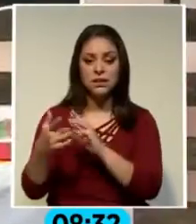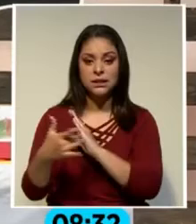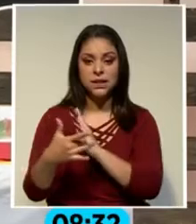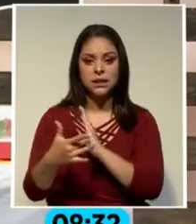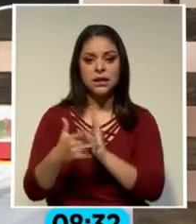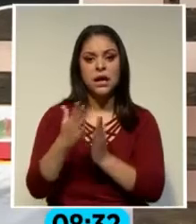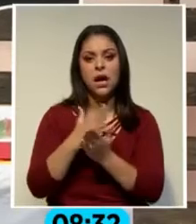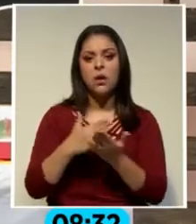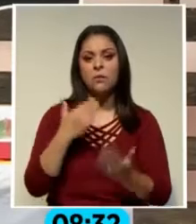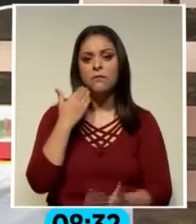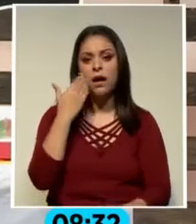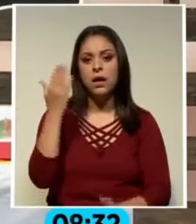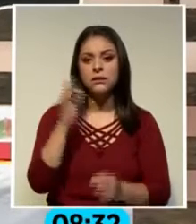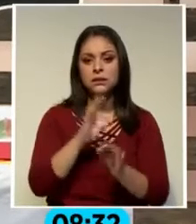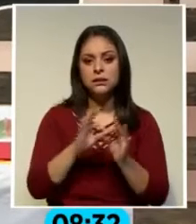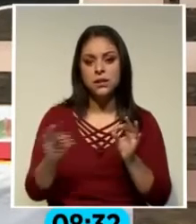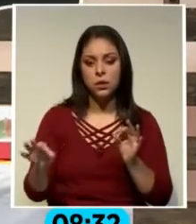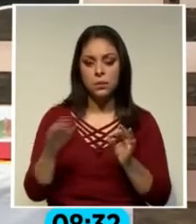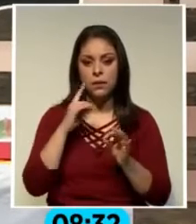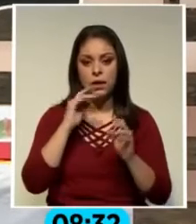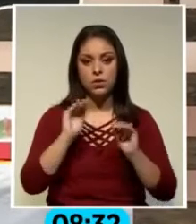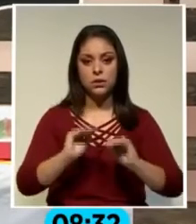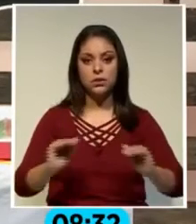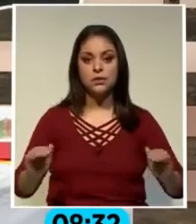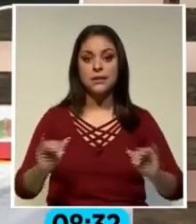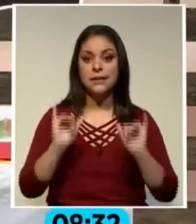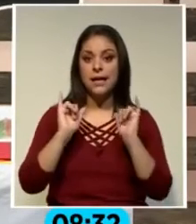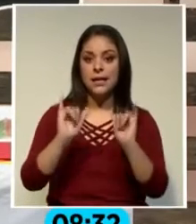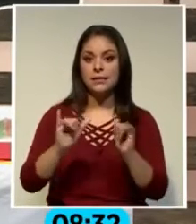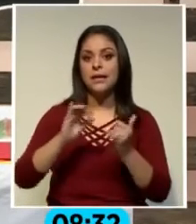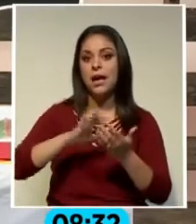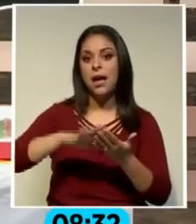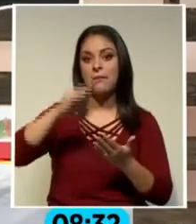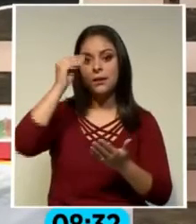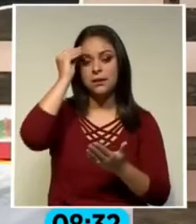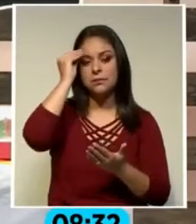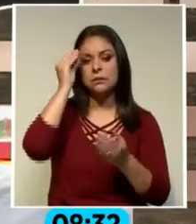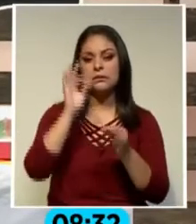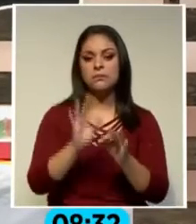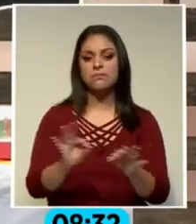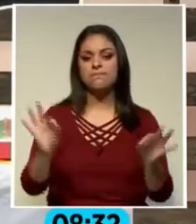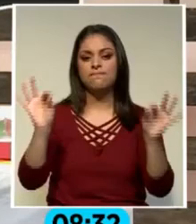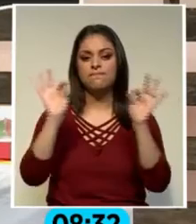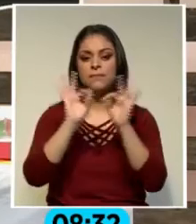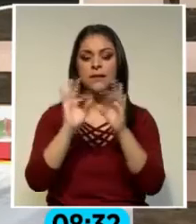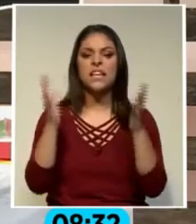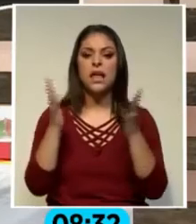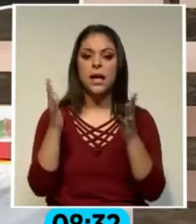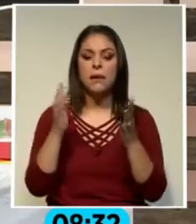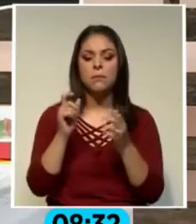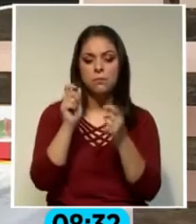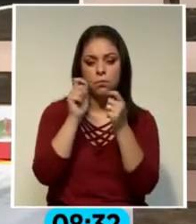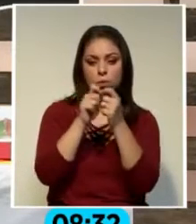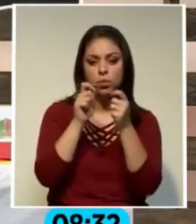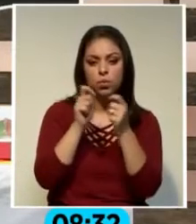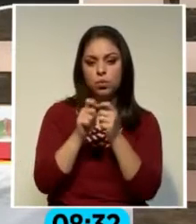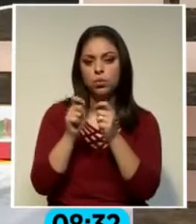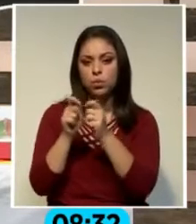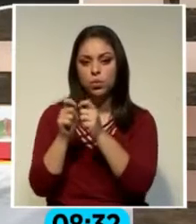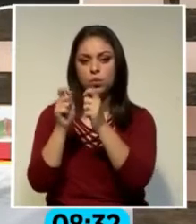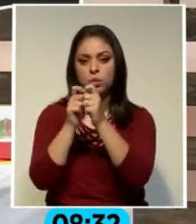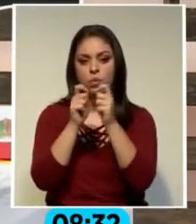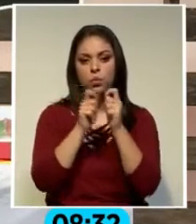muy sencillo para los niños y las niñas, y así aprendemos esto tan importante que es puntillar. Mírale, vea, en la